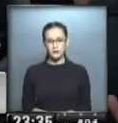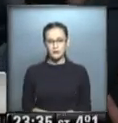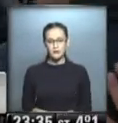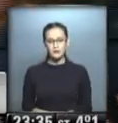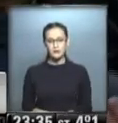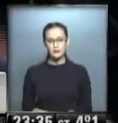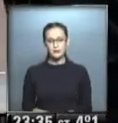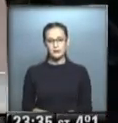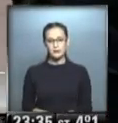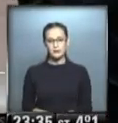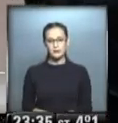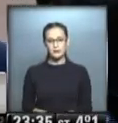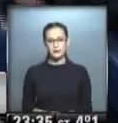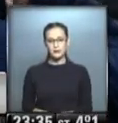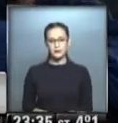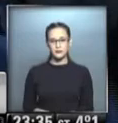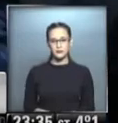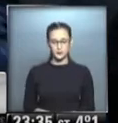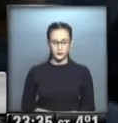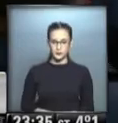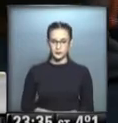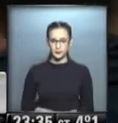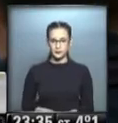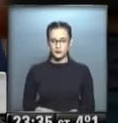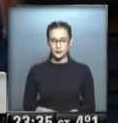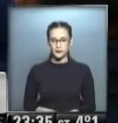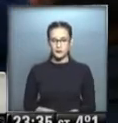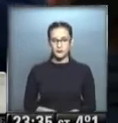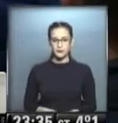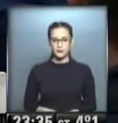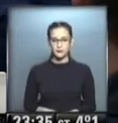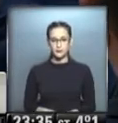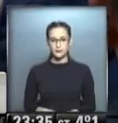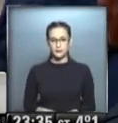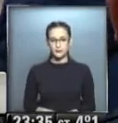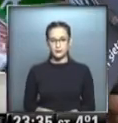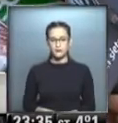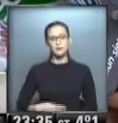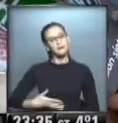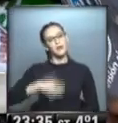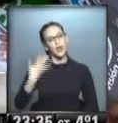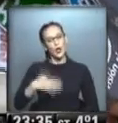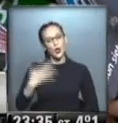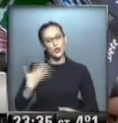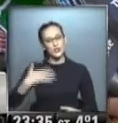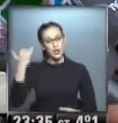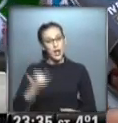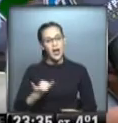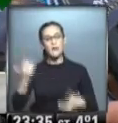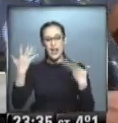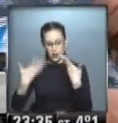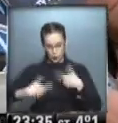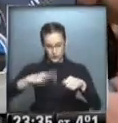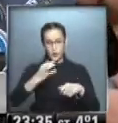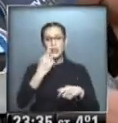Tuvimos la satisfacción, dentro de tanta desgracia, de poder haber encontrado las